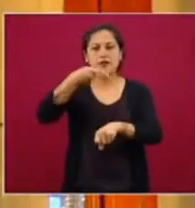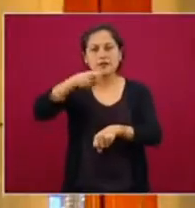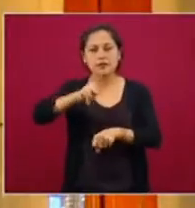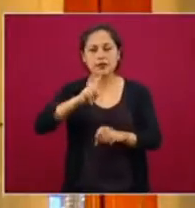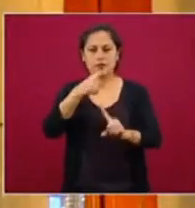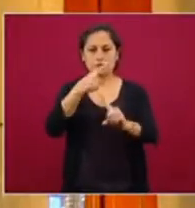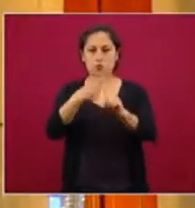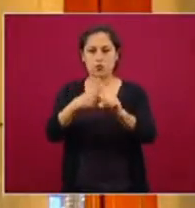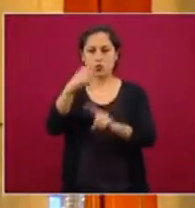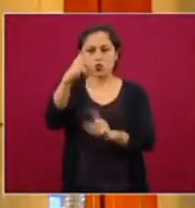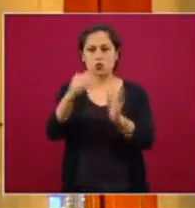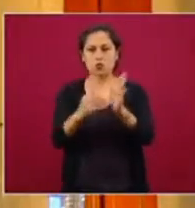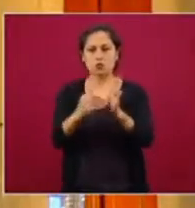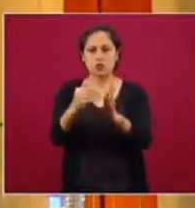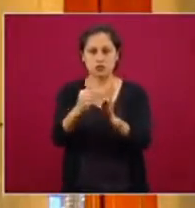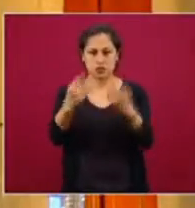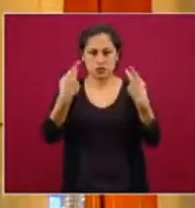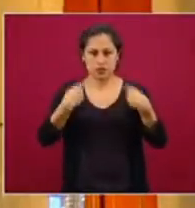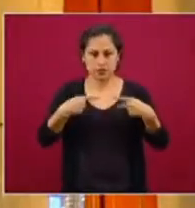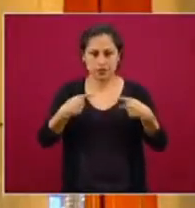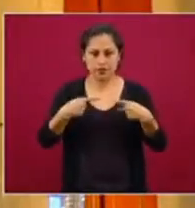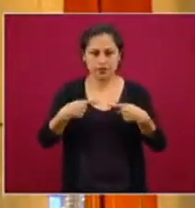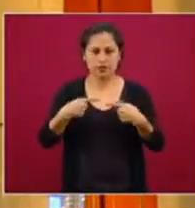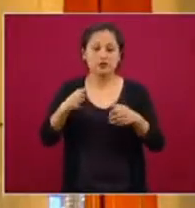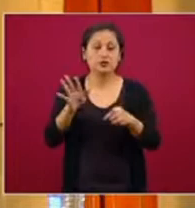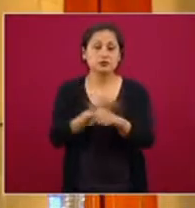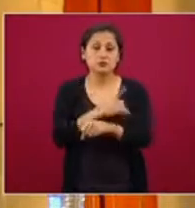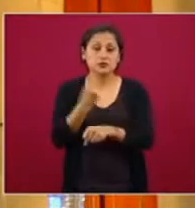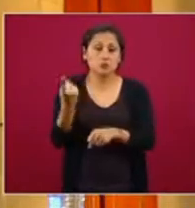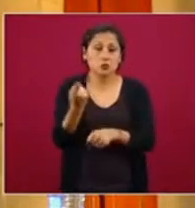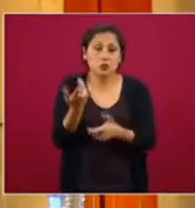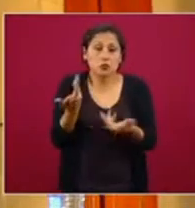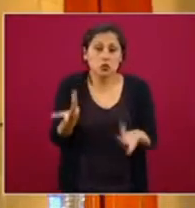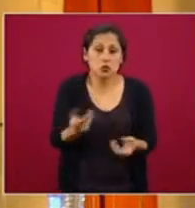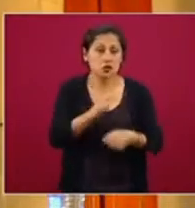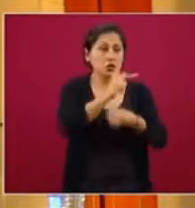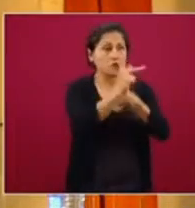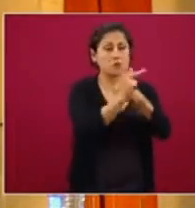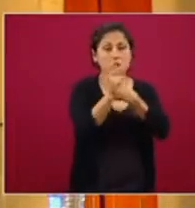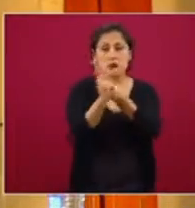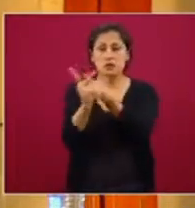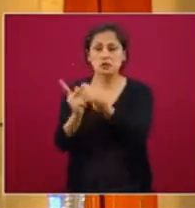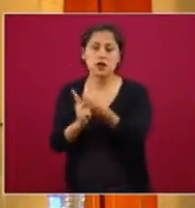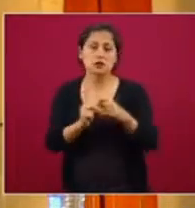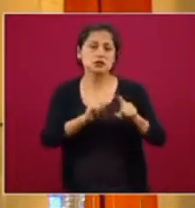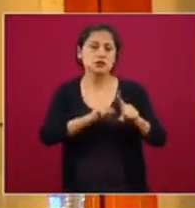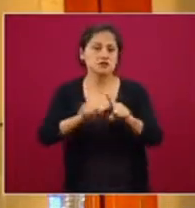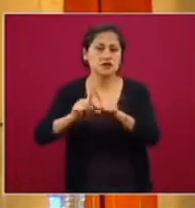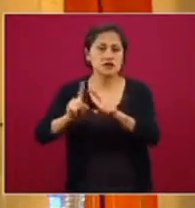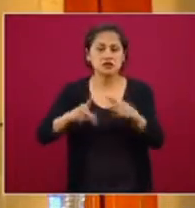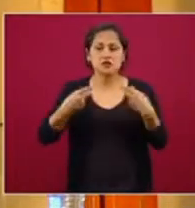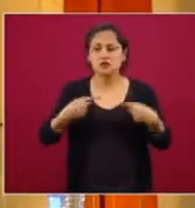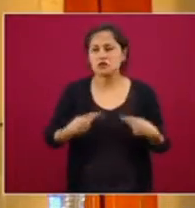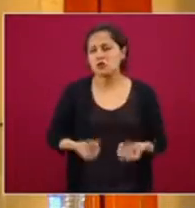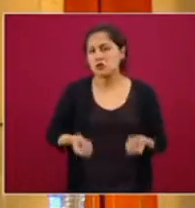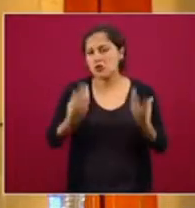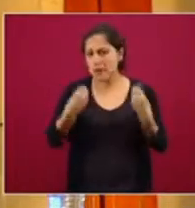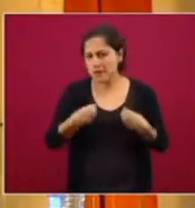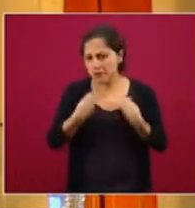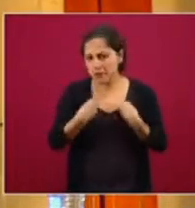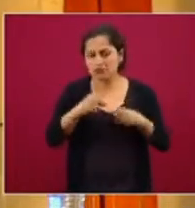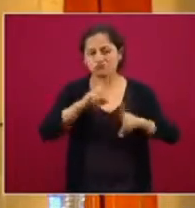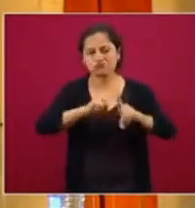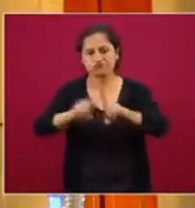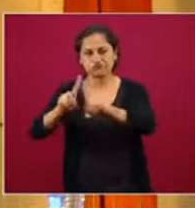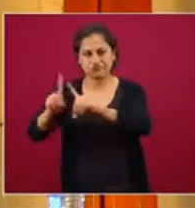lo saben muy bien, poblaciones de distinto tamaño. Una población de 100,000 personas nunca va a tener la cantidad de casos de